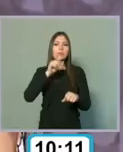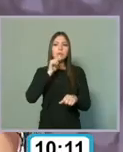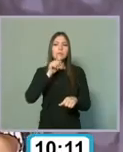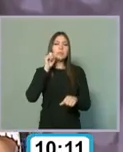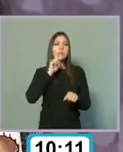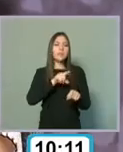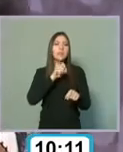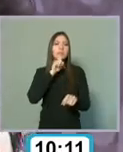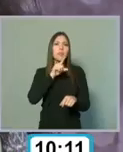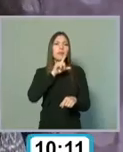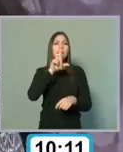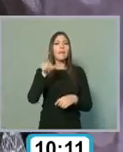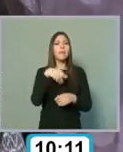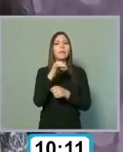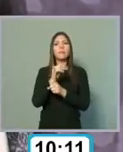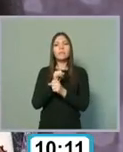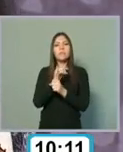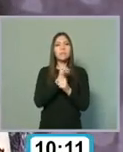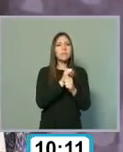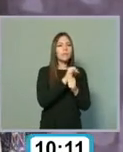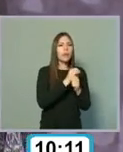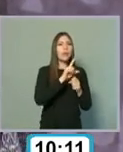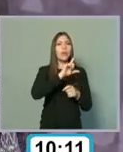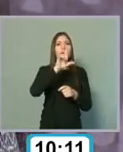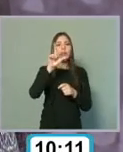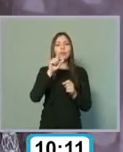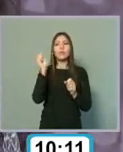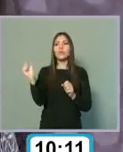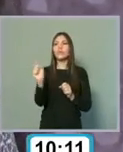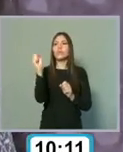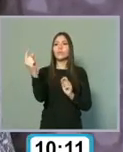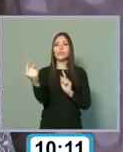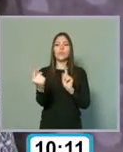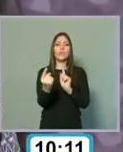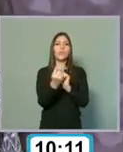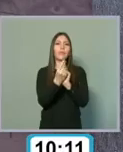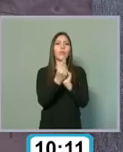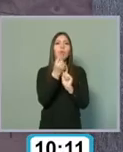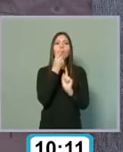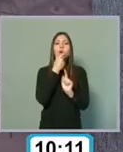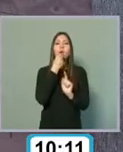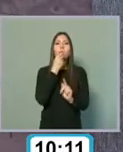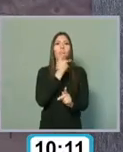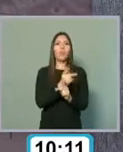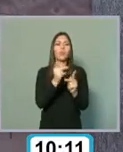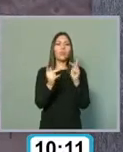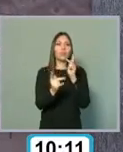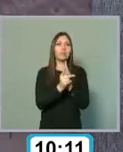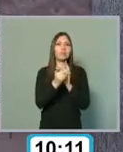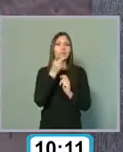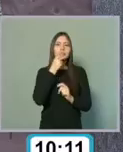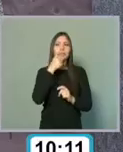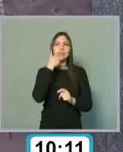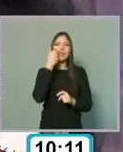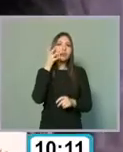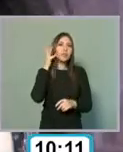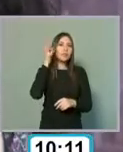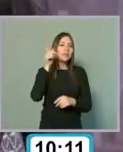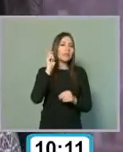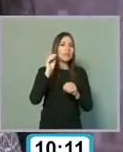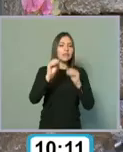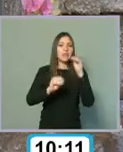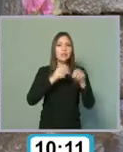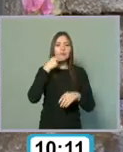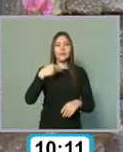a la investigación, y después tuve la fortuna de encontrarme con un productor visionario y que la verdad ha apostado todo en esto, que es Javier